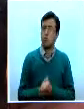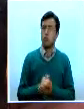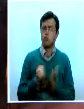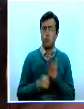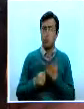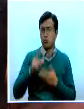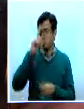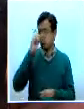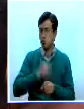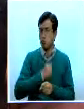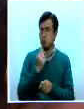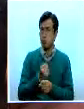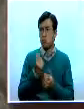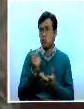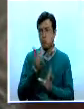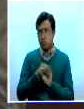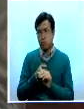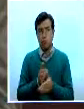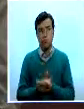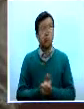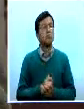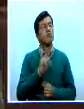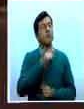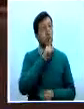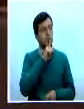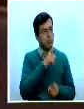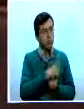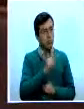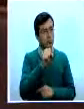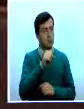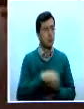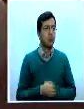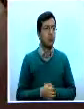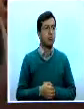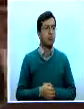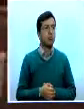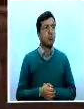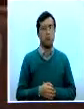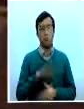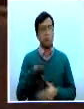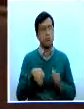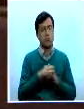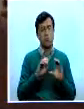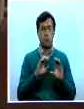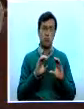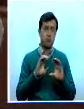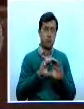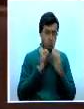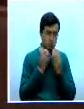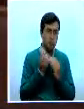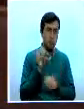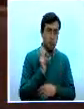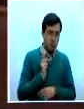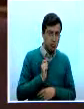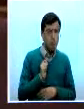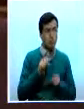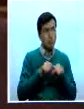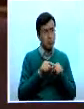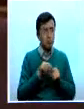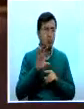mixto desde el trabajo efectivamente eso es correcta la afirmación esto ha venido funcionando muy bien graficación de salarios por sectores